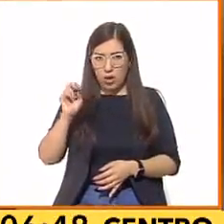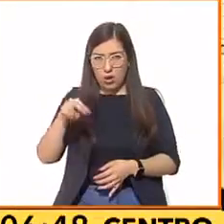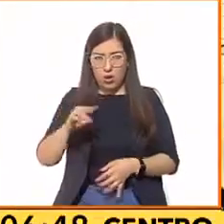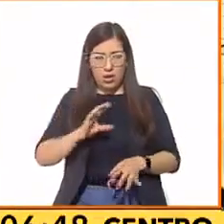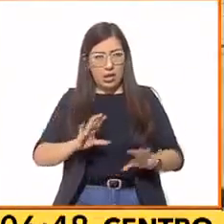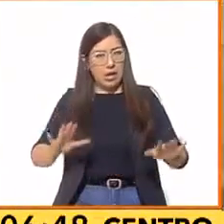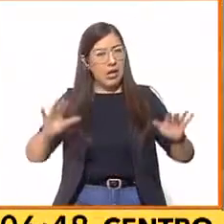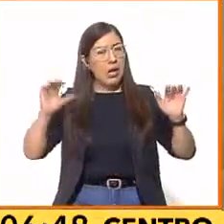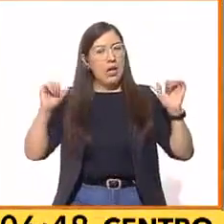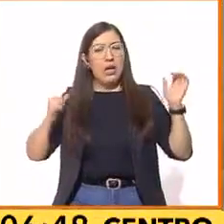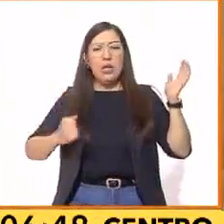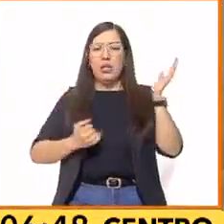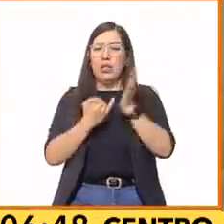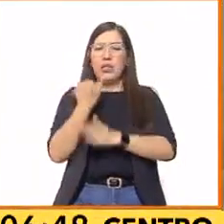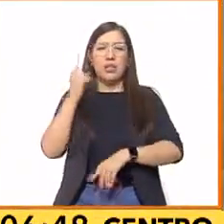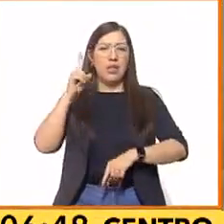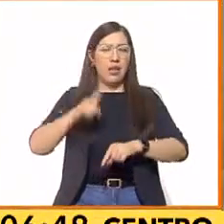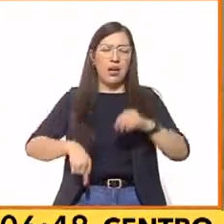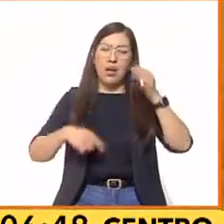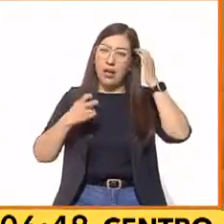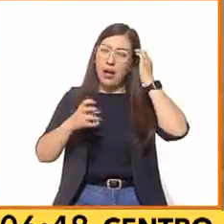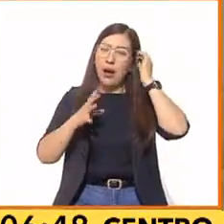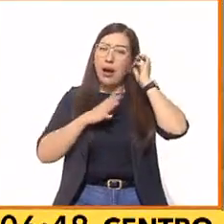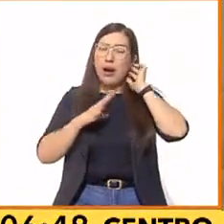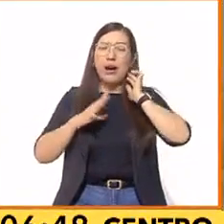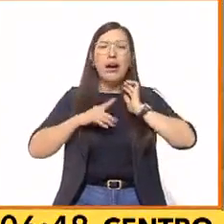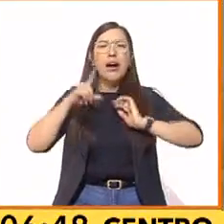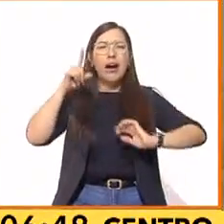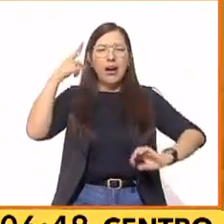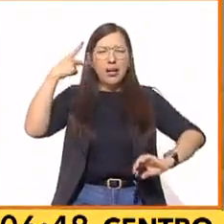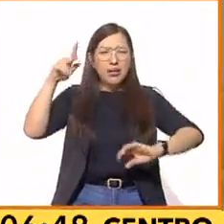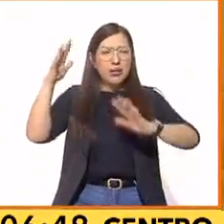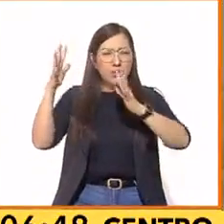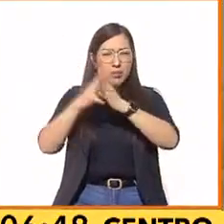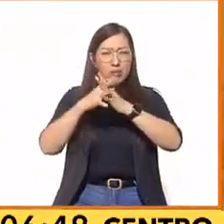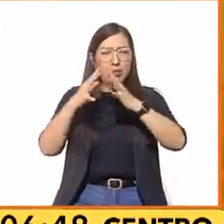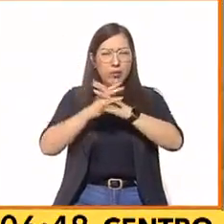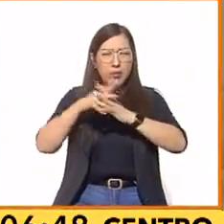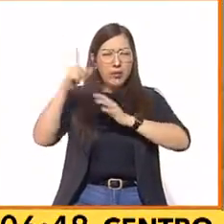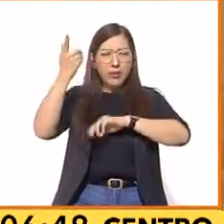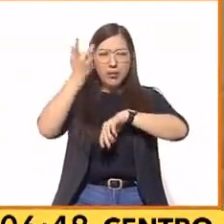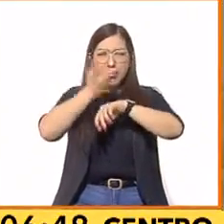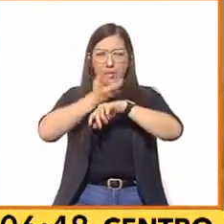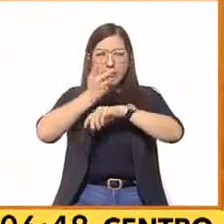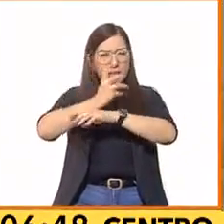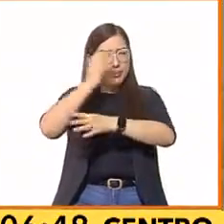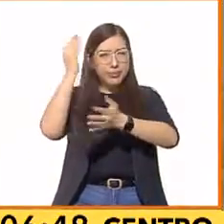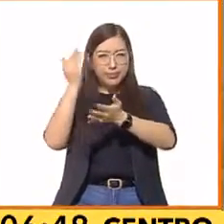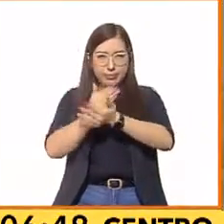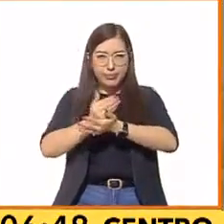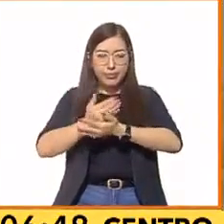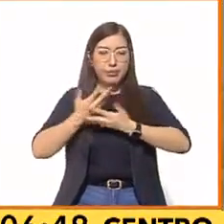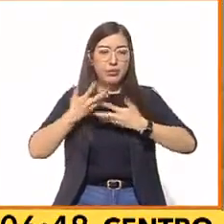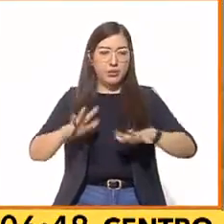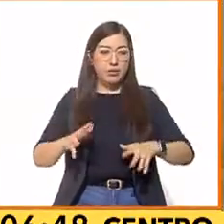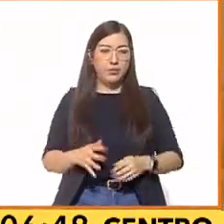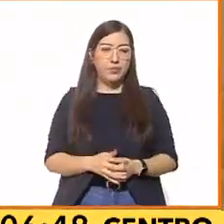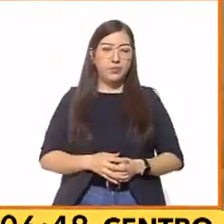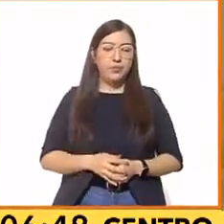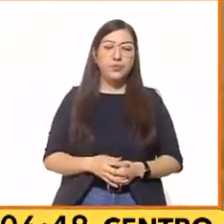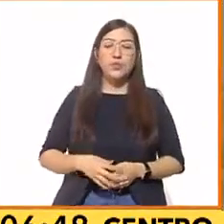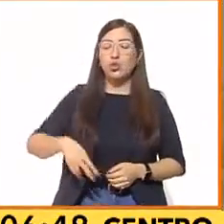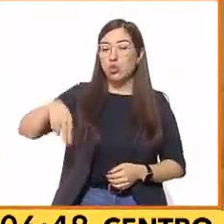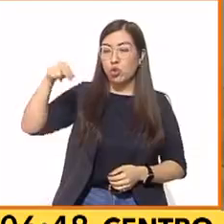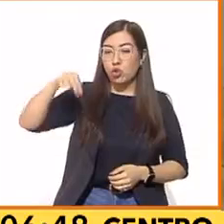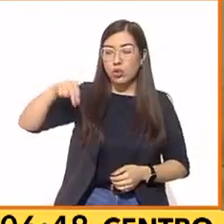había terminado la guerra de secesión en Estados Unidos, y ya habían triunfado los del